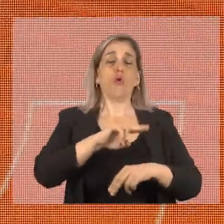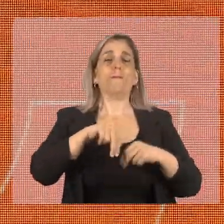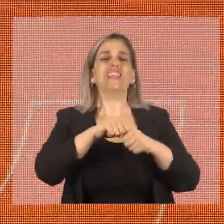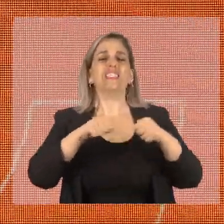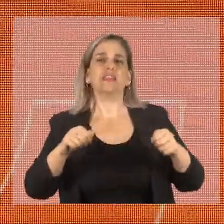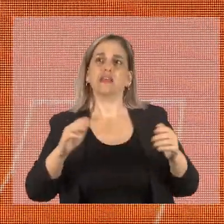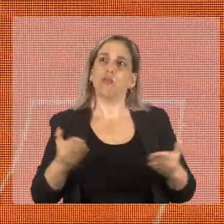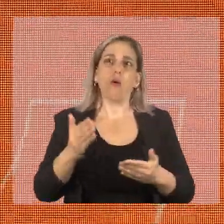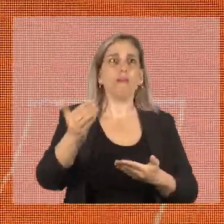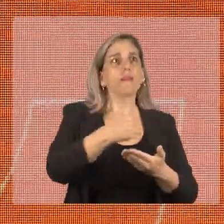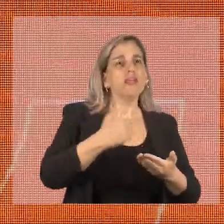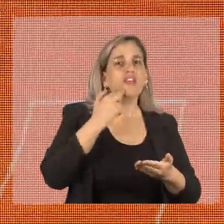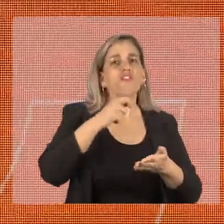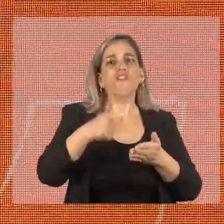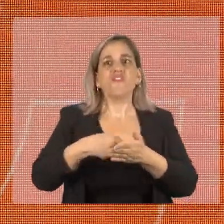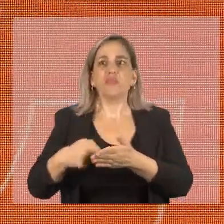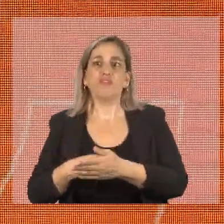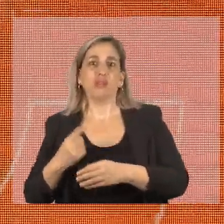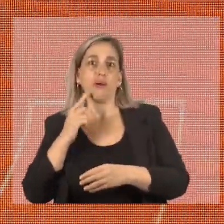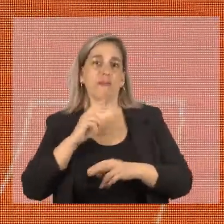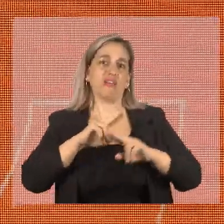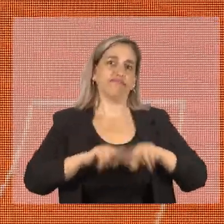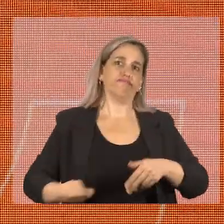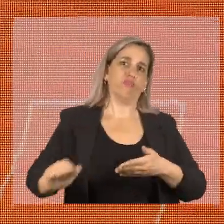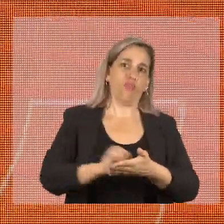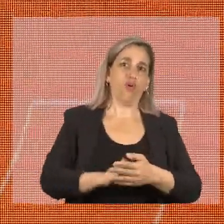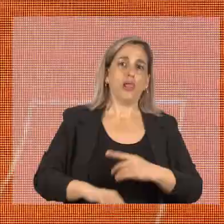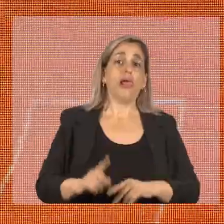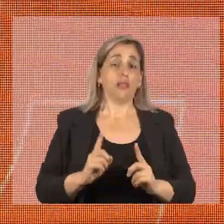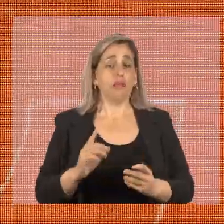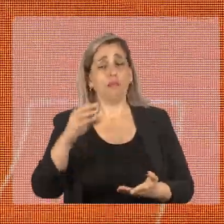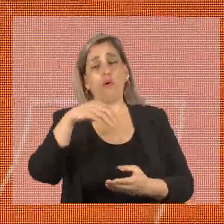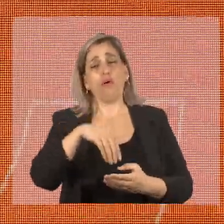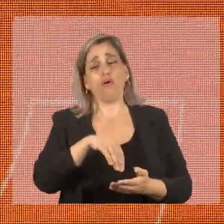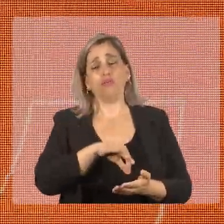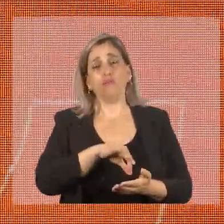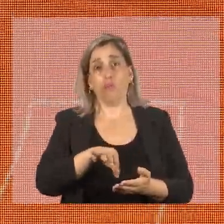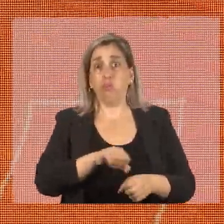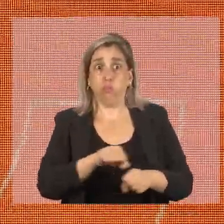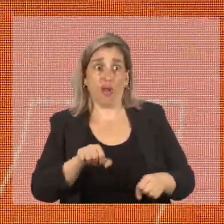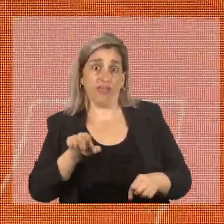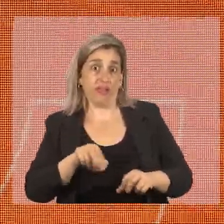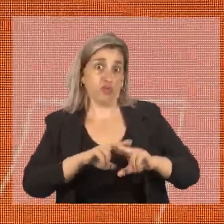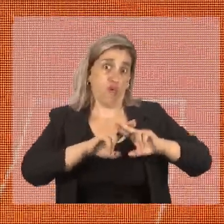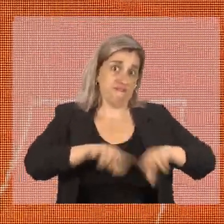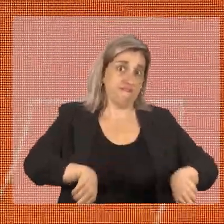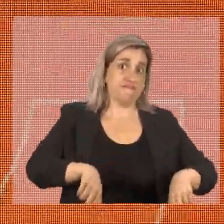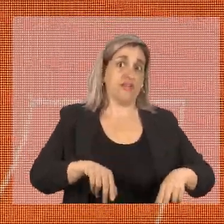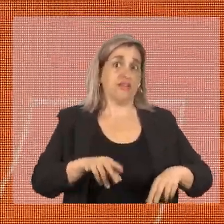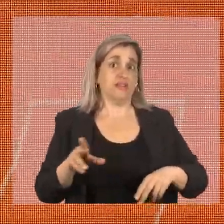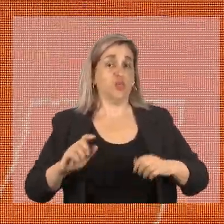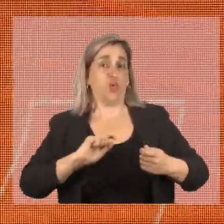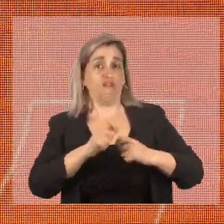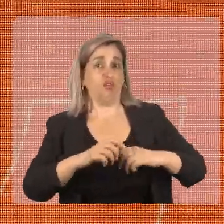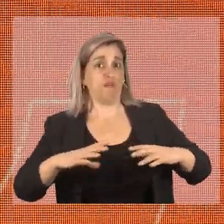impulsado por el PIT-CNT, no deja de ser parte del sistema y parte de lo que también puede suceder. Queda claro, hablado sobre esto